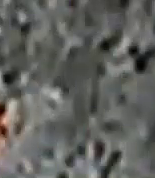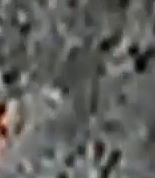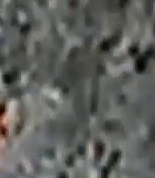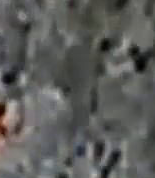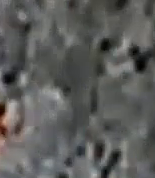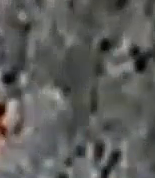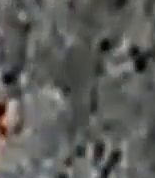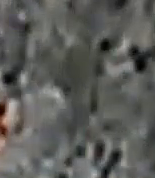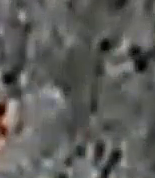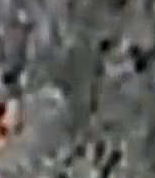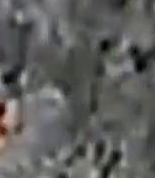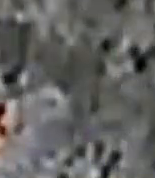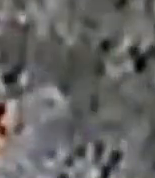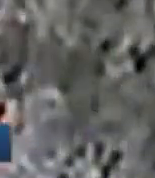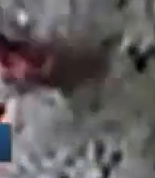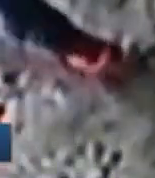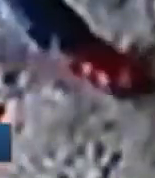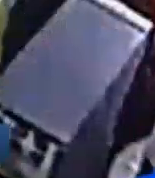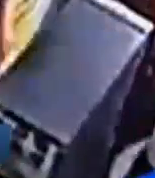Más adelante,